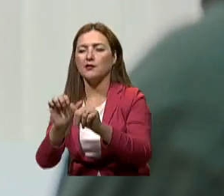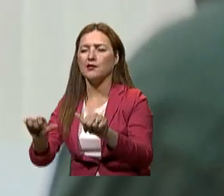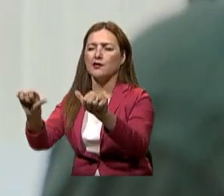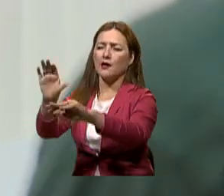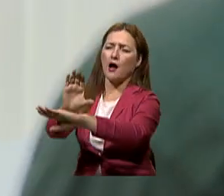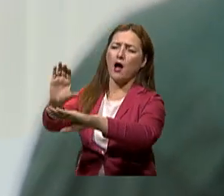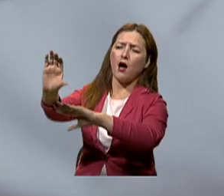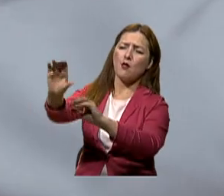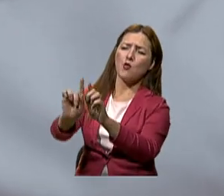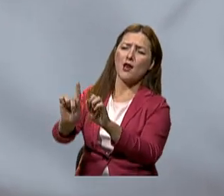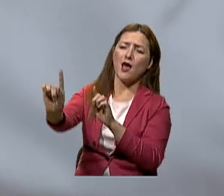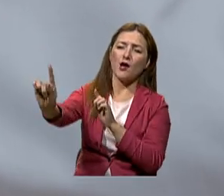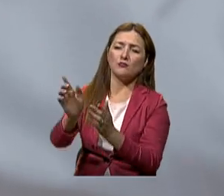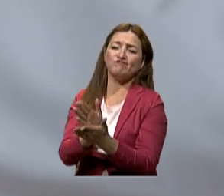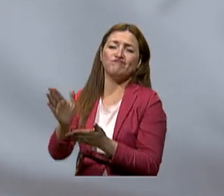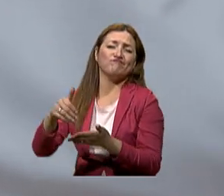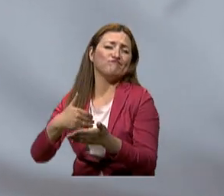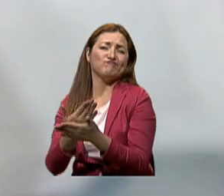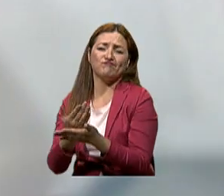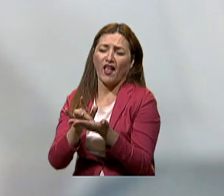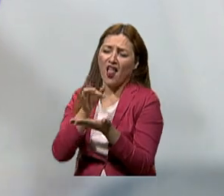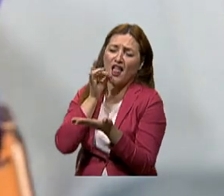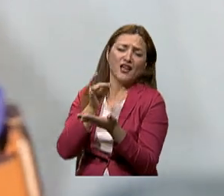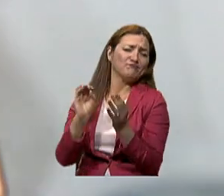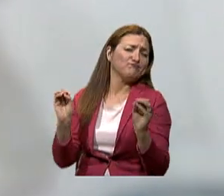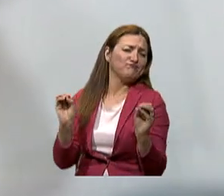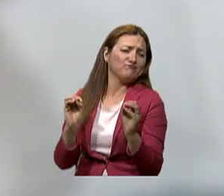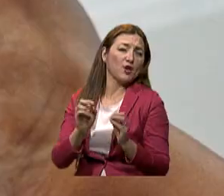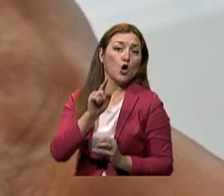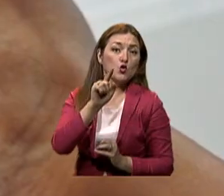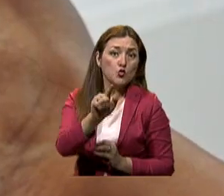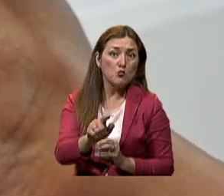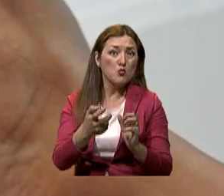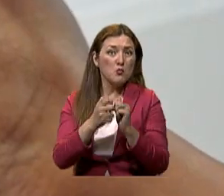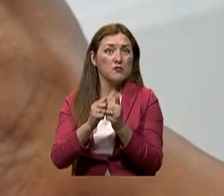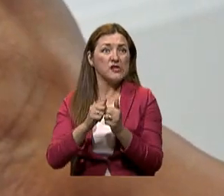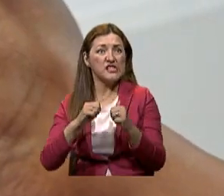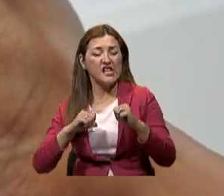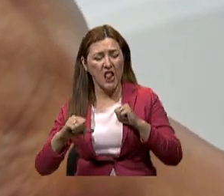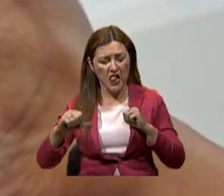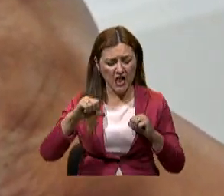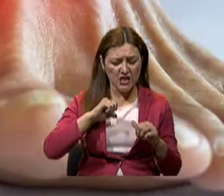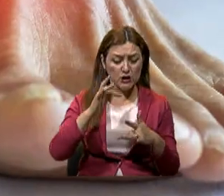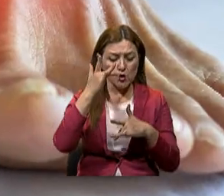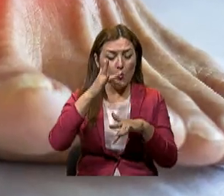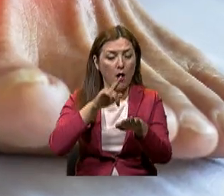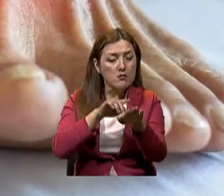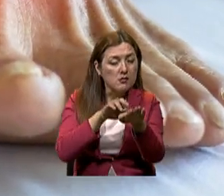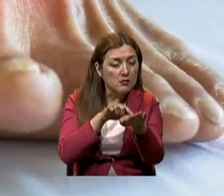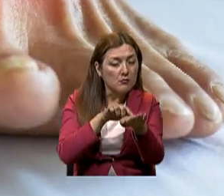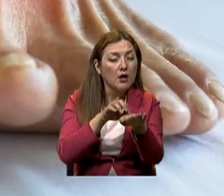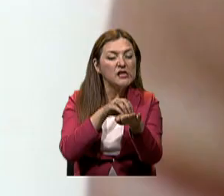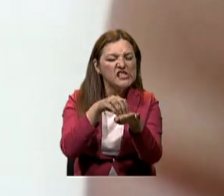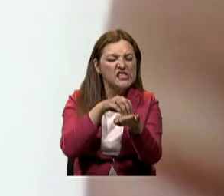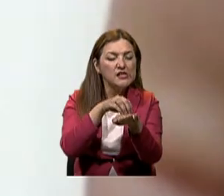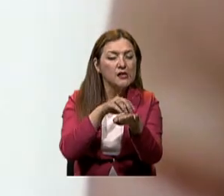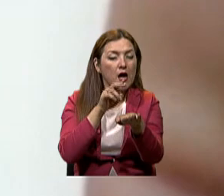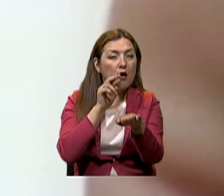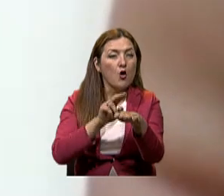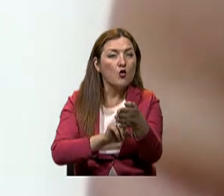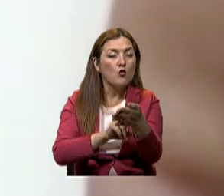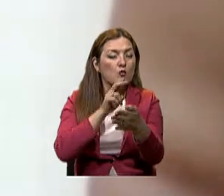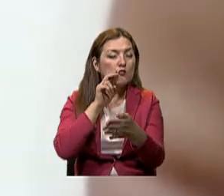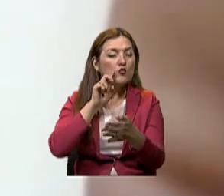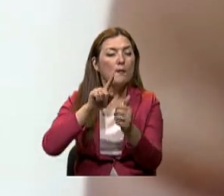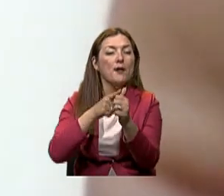rurales donde no se tiene acceso a la medicina. Si tú sufres de pie diabético, aquí las recomendaciones. Primero, examinación. Es